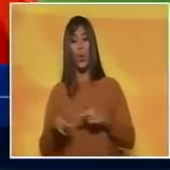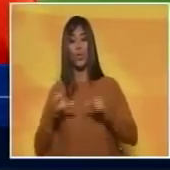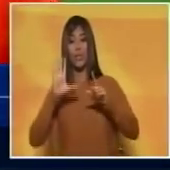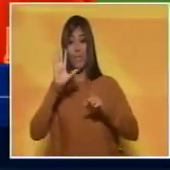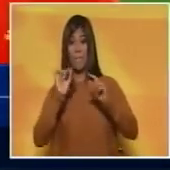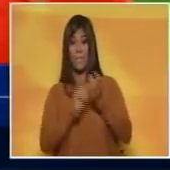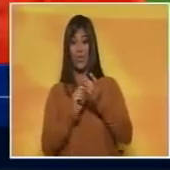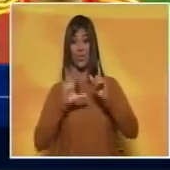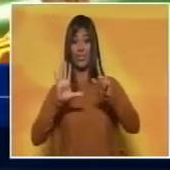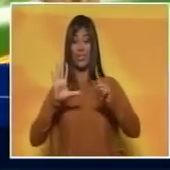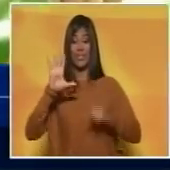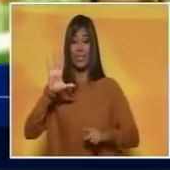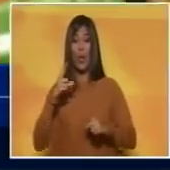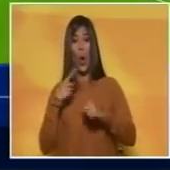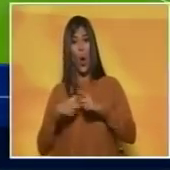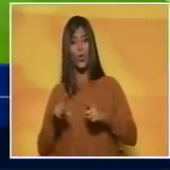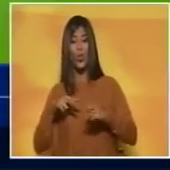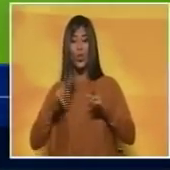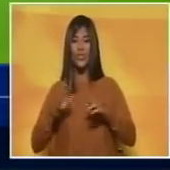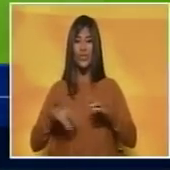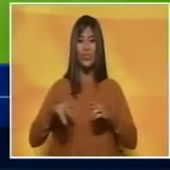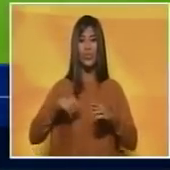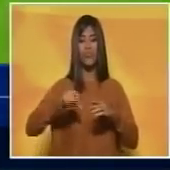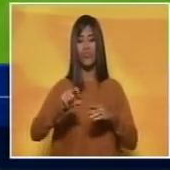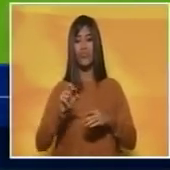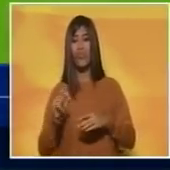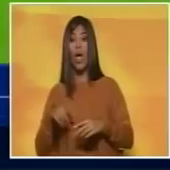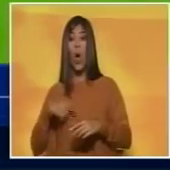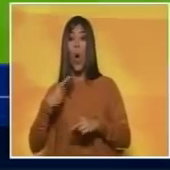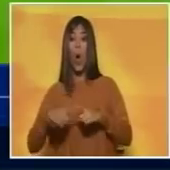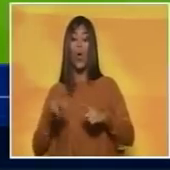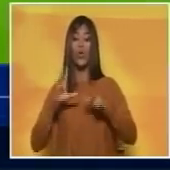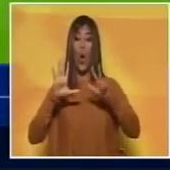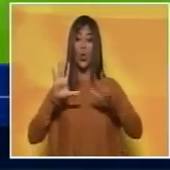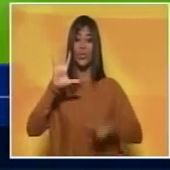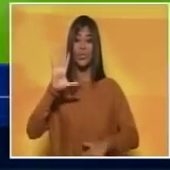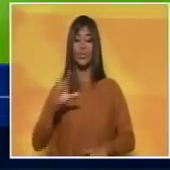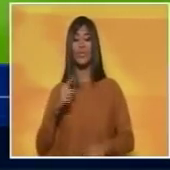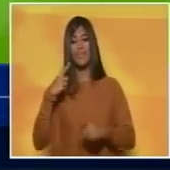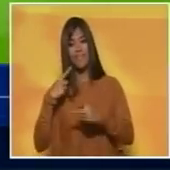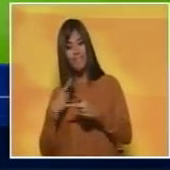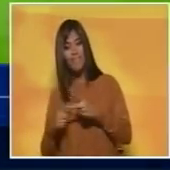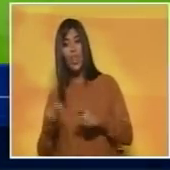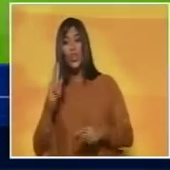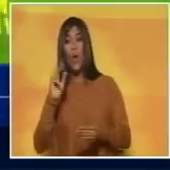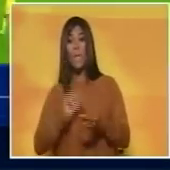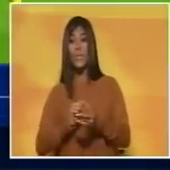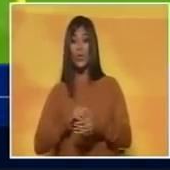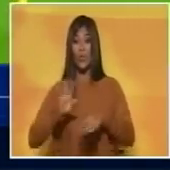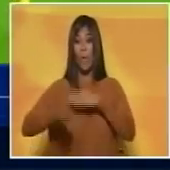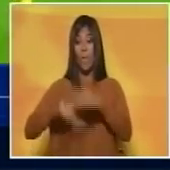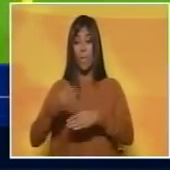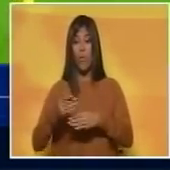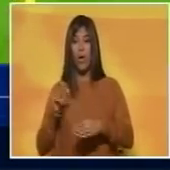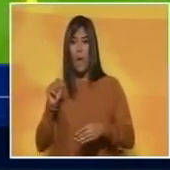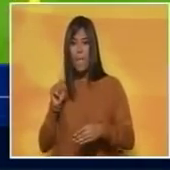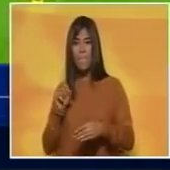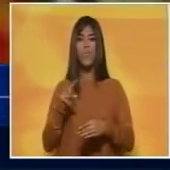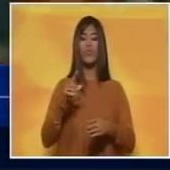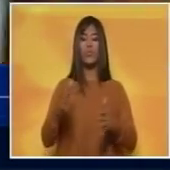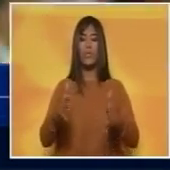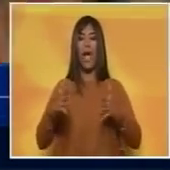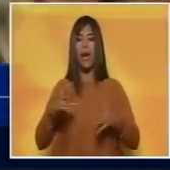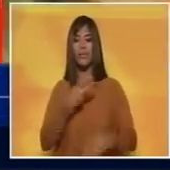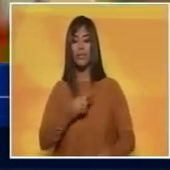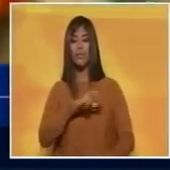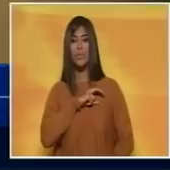Álvaro Morata también desde los 12 pasos al 85 y Mikel Oyarzabal, 2 minutos más tarde, le dieron el triunfo a la Furia